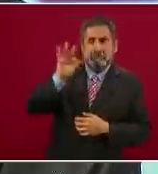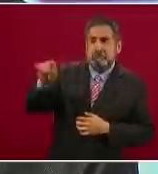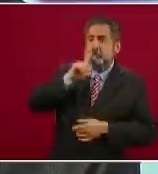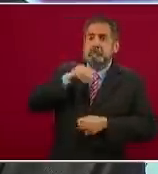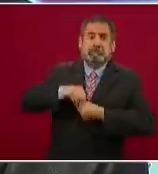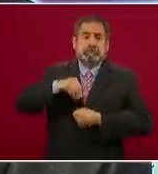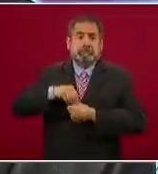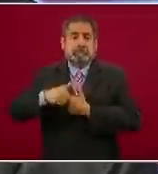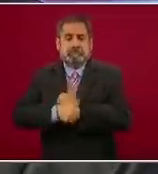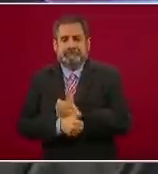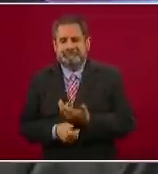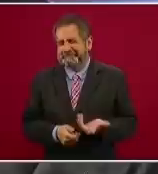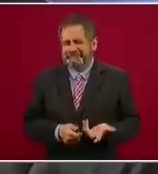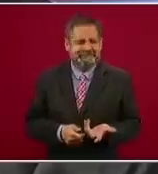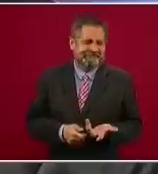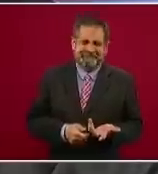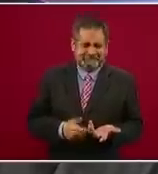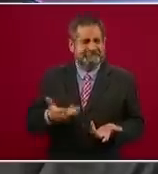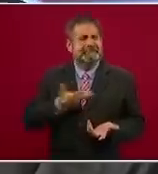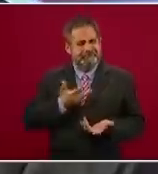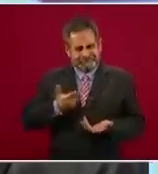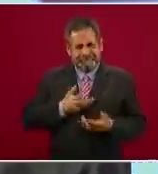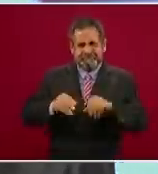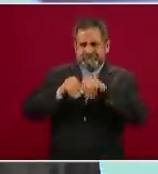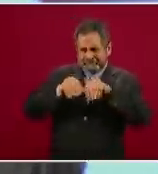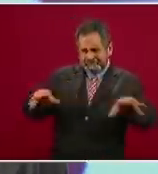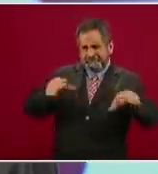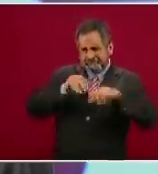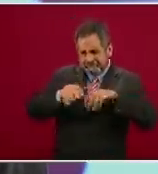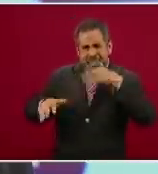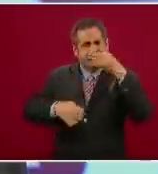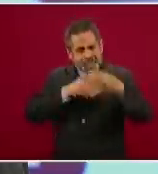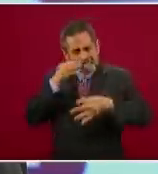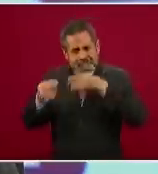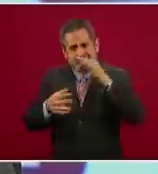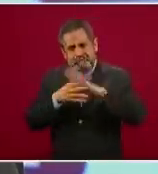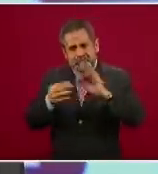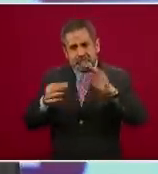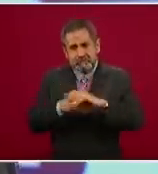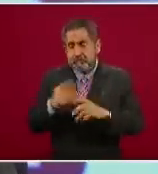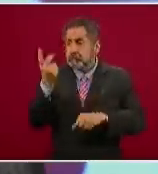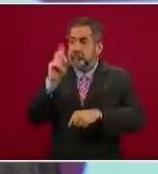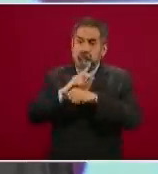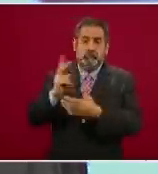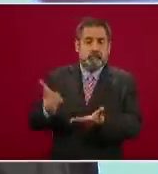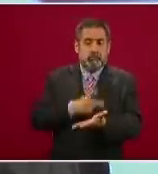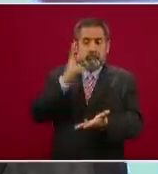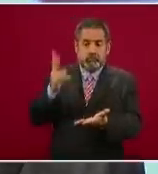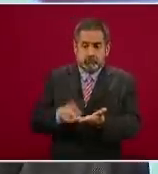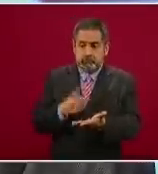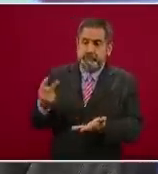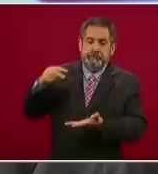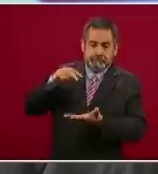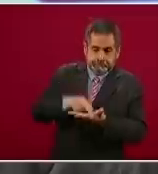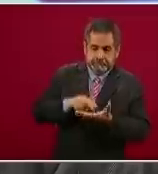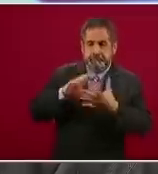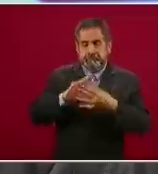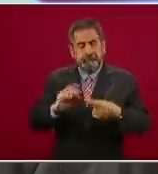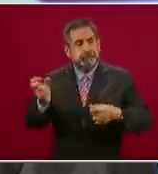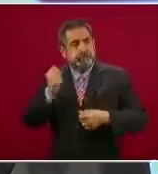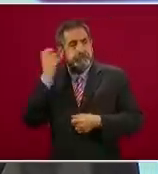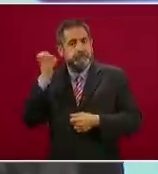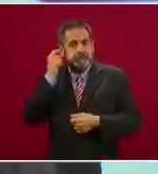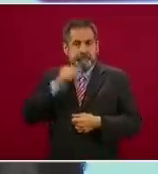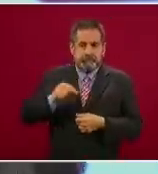está amparada en la realidad, porque todo esto lo hemos informado a veces hasta 2 veces al día en esta tribuna, más otras conferencias de